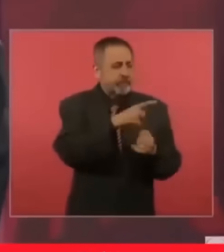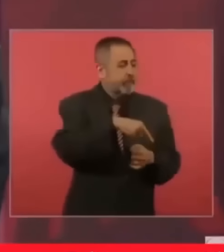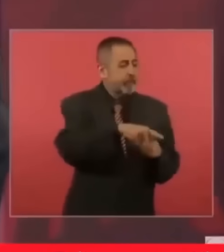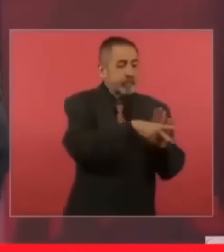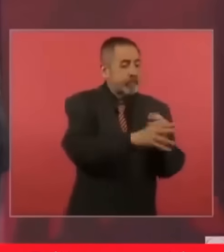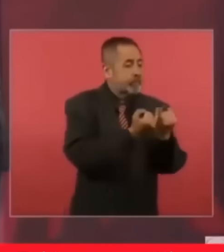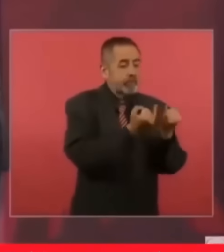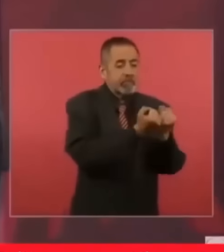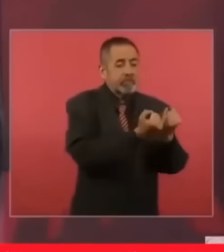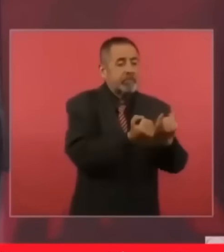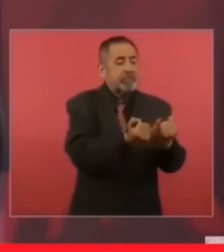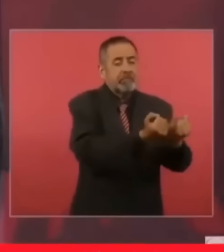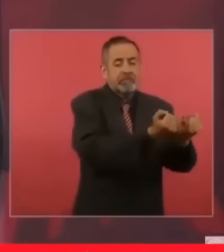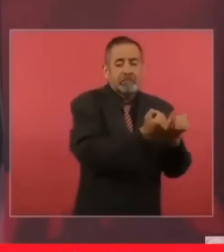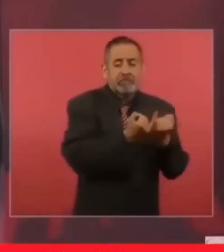y